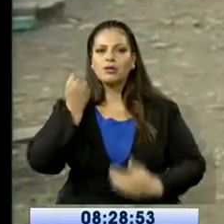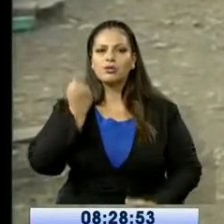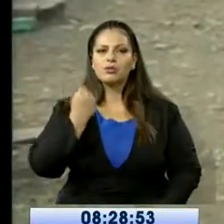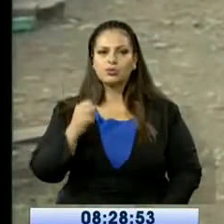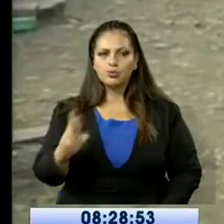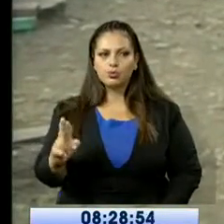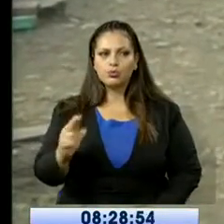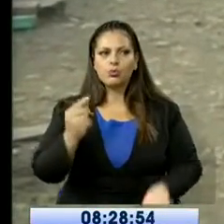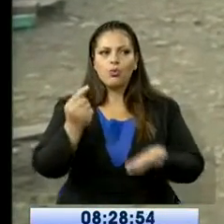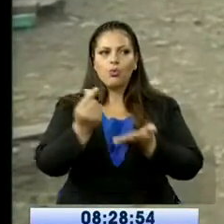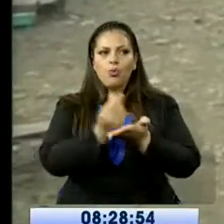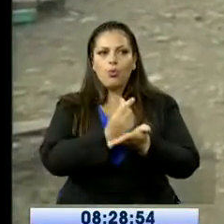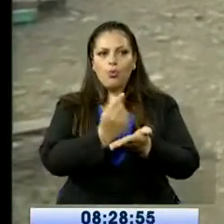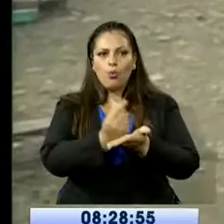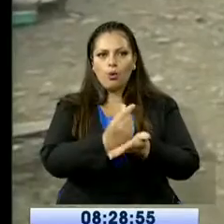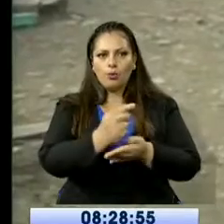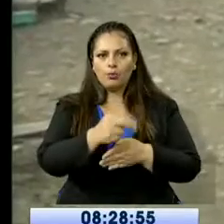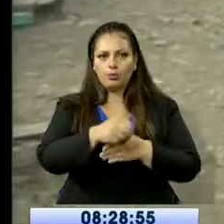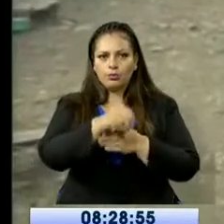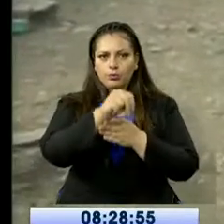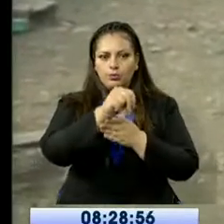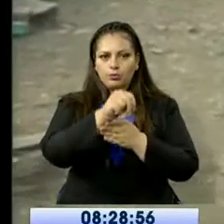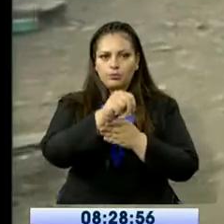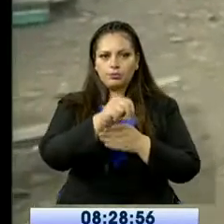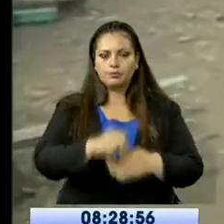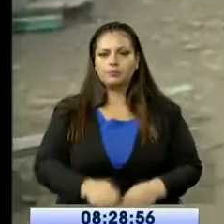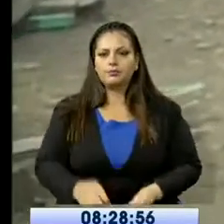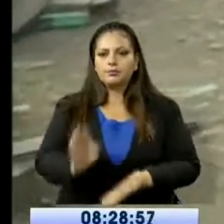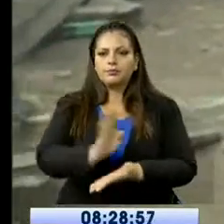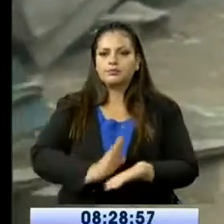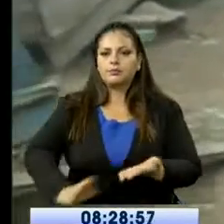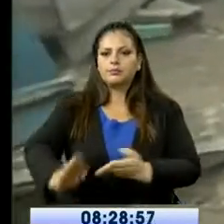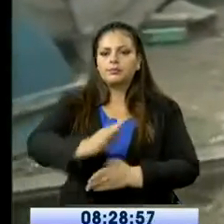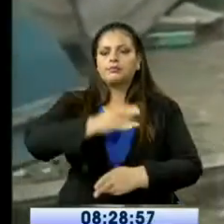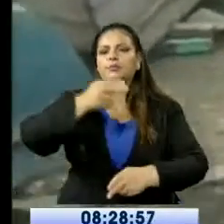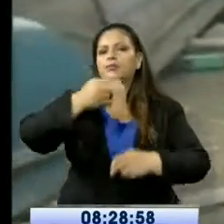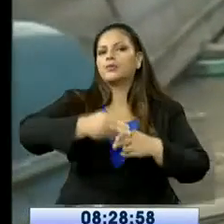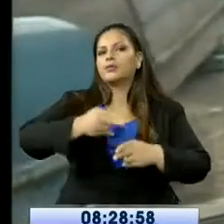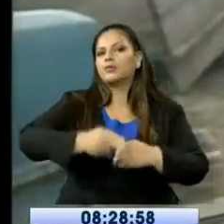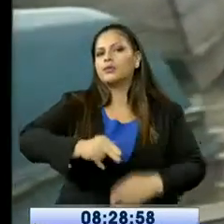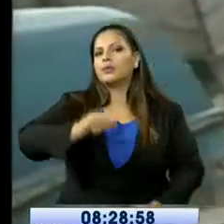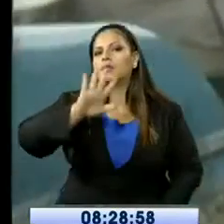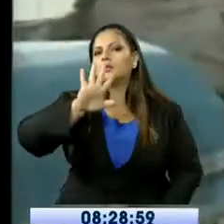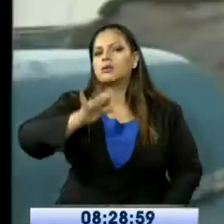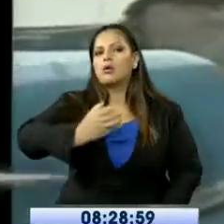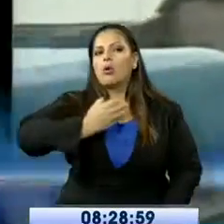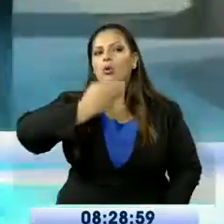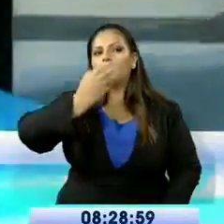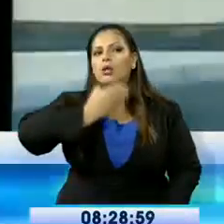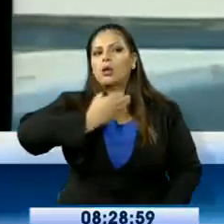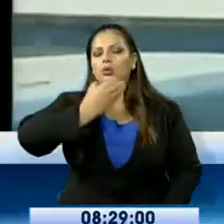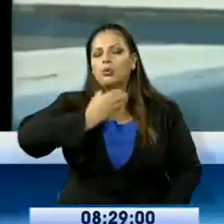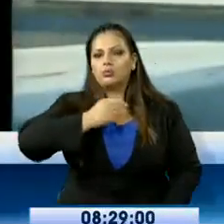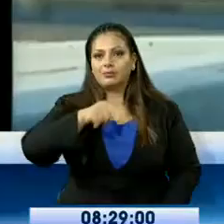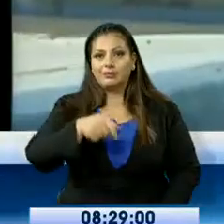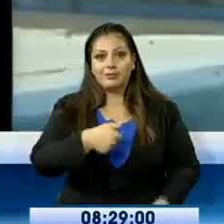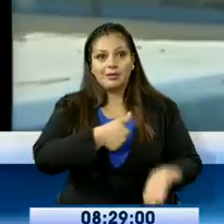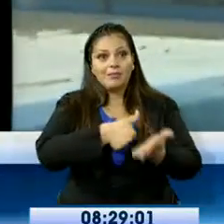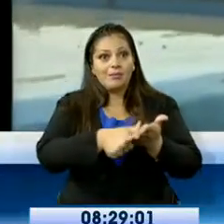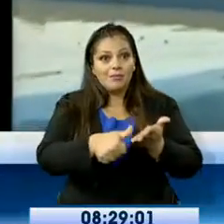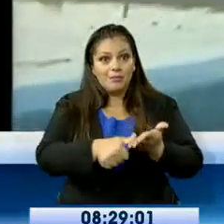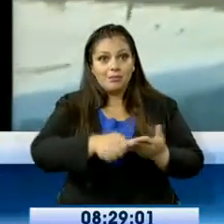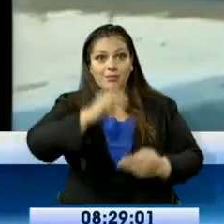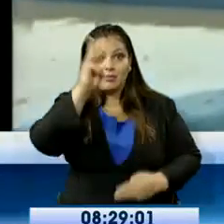esta es la cooperativa 5 de agosto junto al río el ministerio de salud pública no descansa en su campaña de